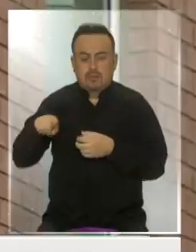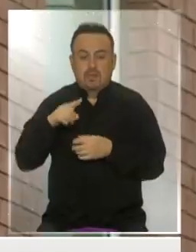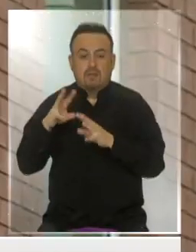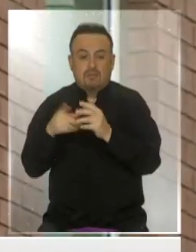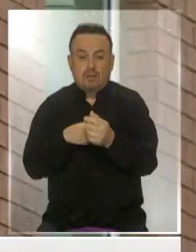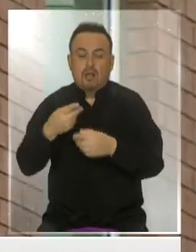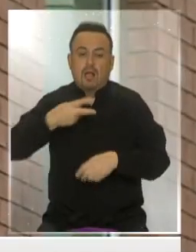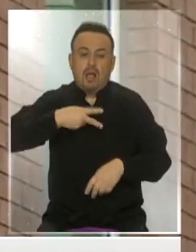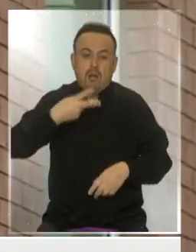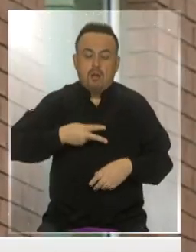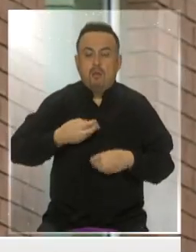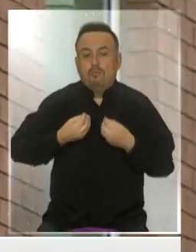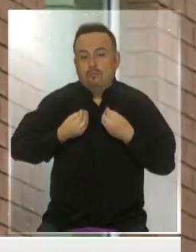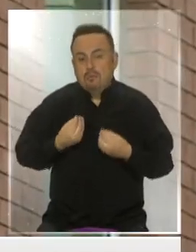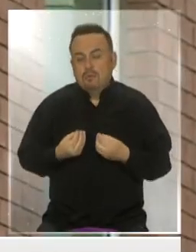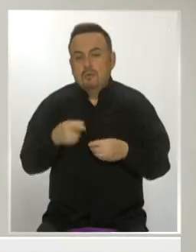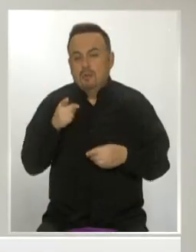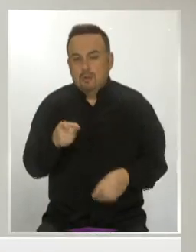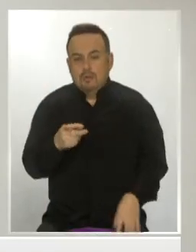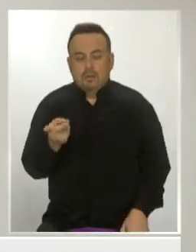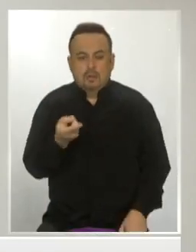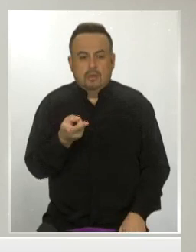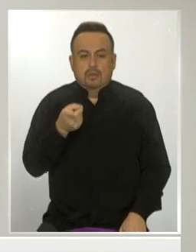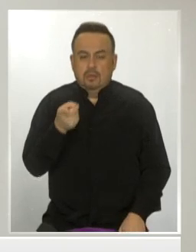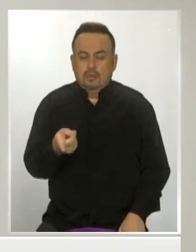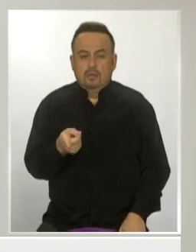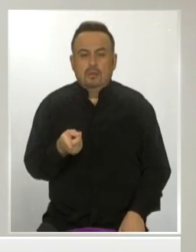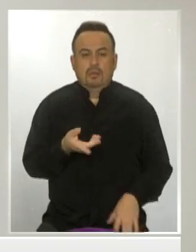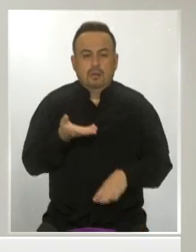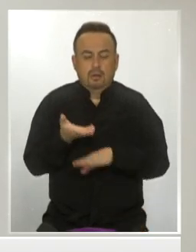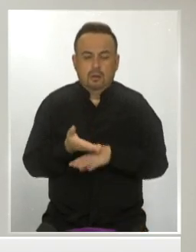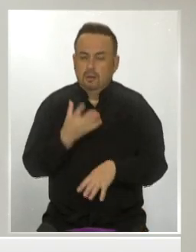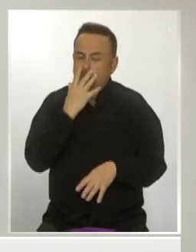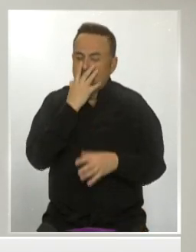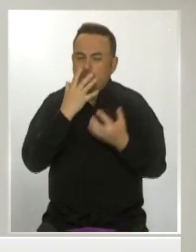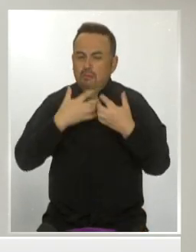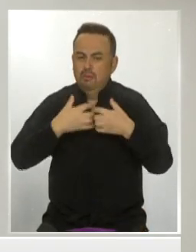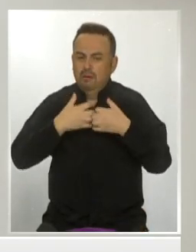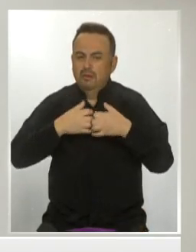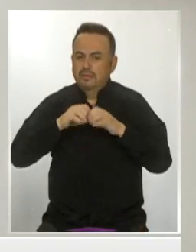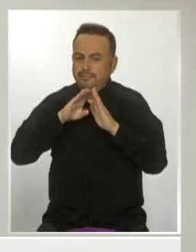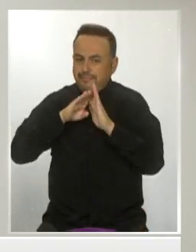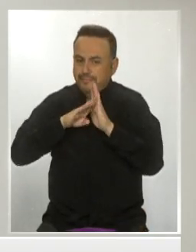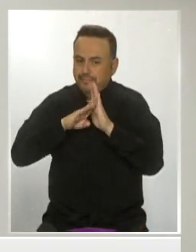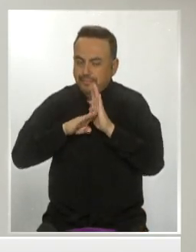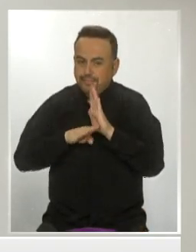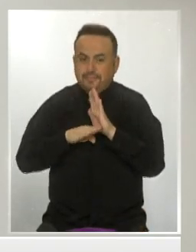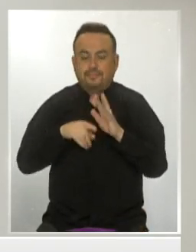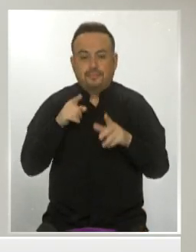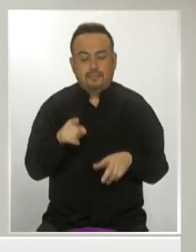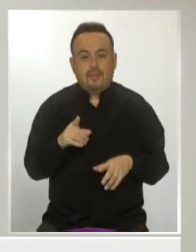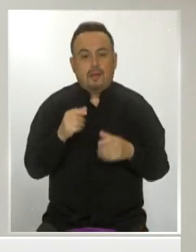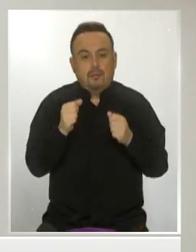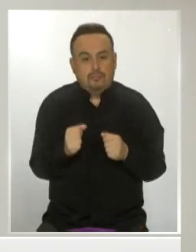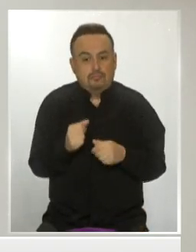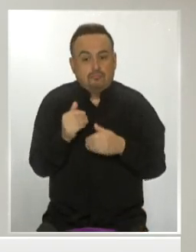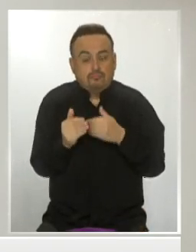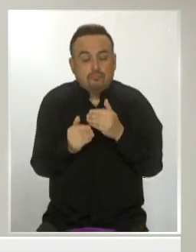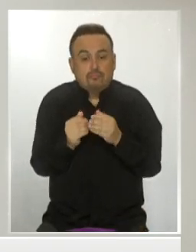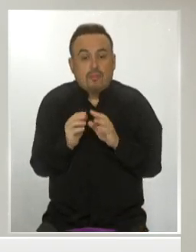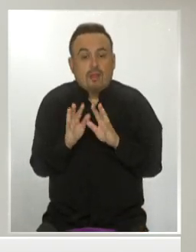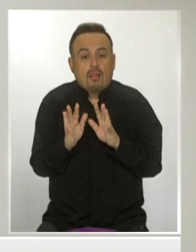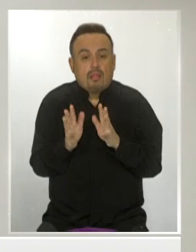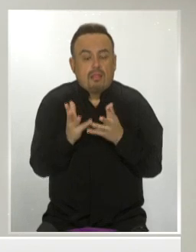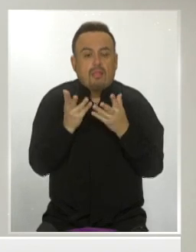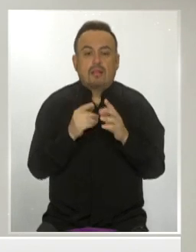algunas noticias favorables, como que en este momento sus requerimientos de oxígeno han ido siendo menores, lo que daría cuenta de una leve